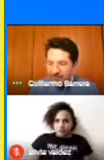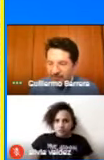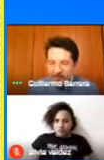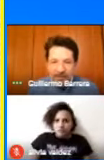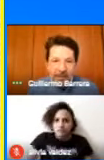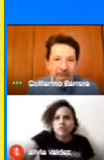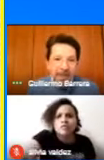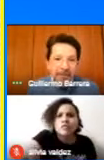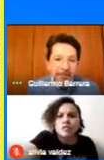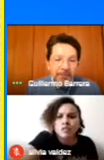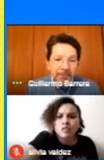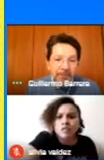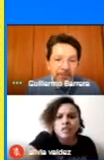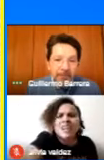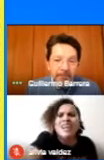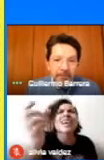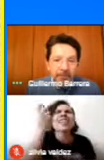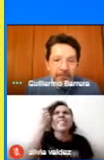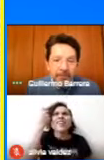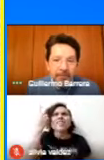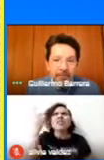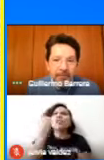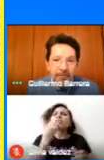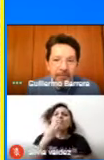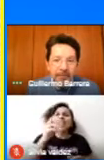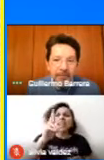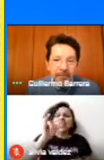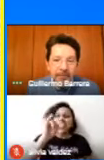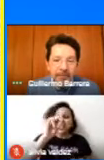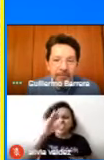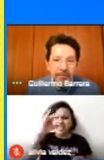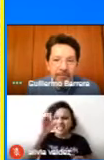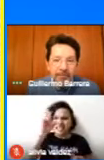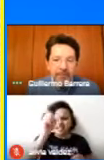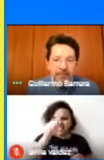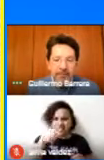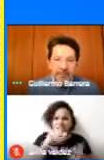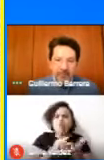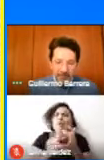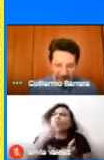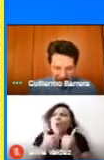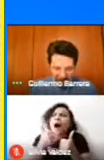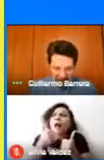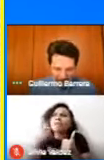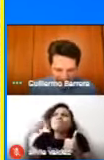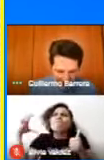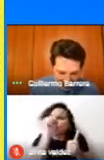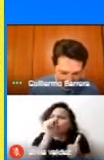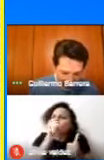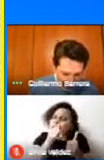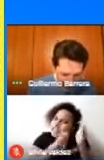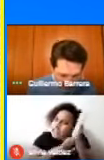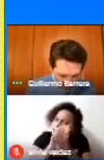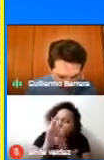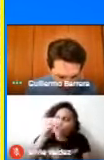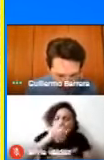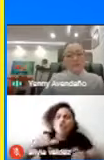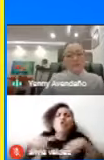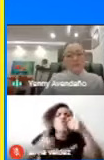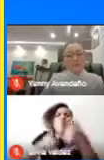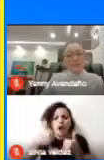Entiendo que cuando dice raíz es como cuál es como la clave de esas mejores prácticas del desarrollo territorial.